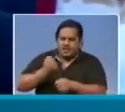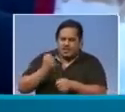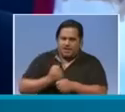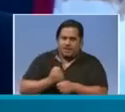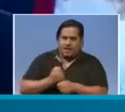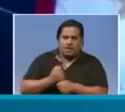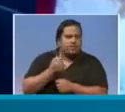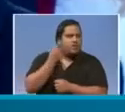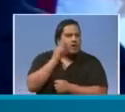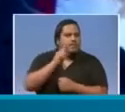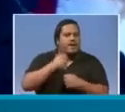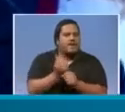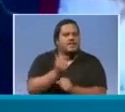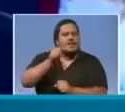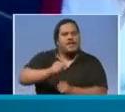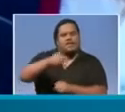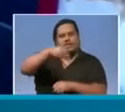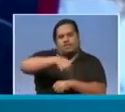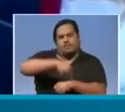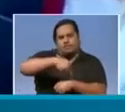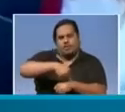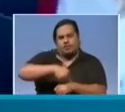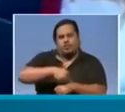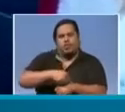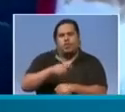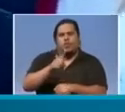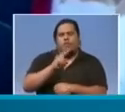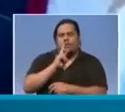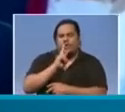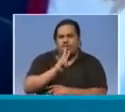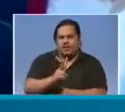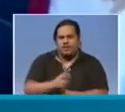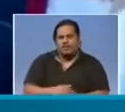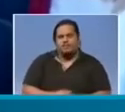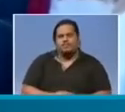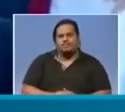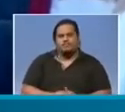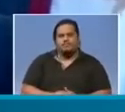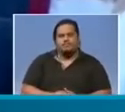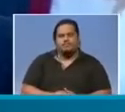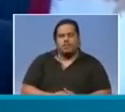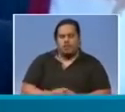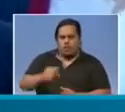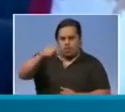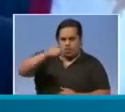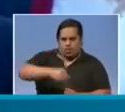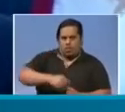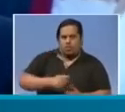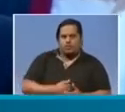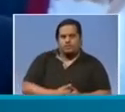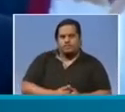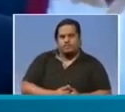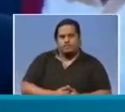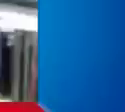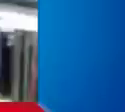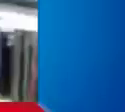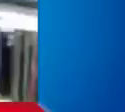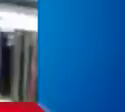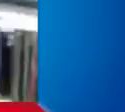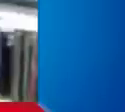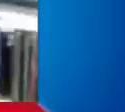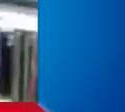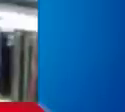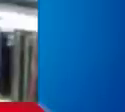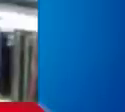más importante porque tiene 17 diputados. El grupo de Fabricio Alvarado tiene 14. Entre